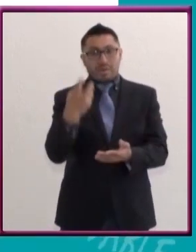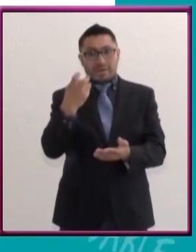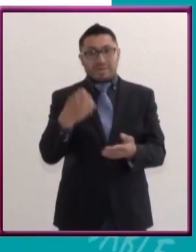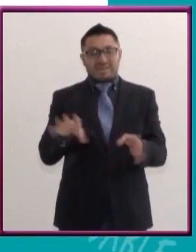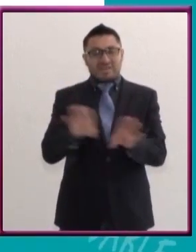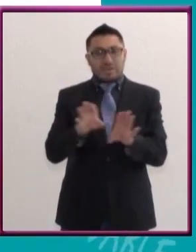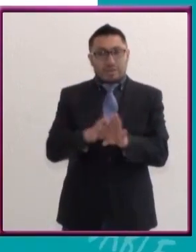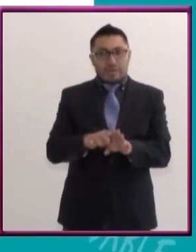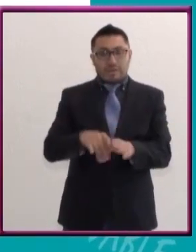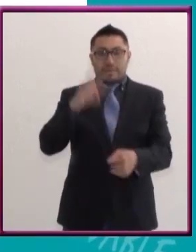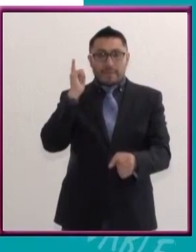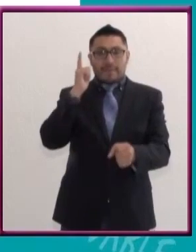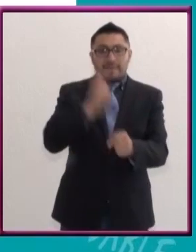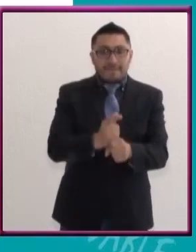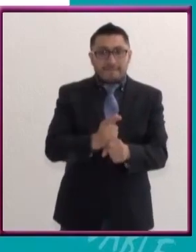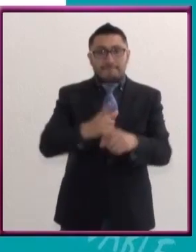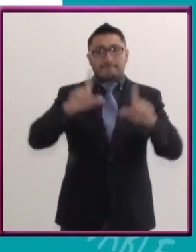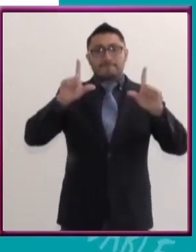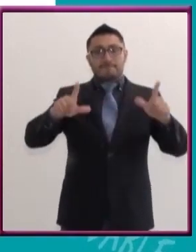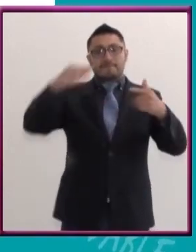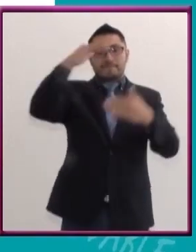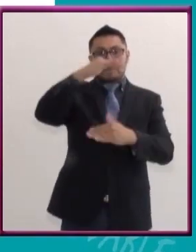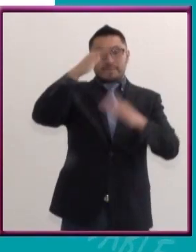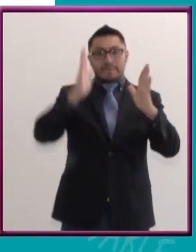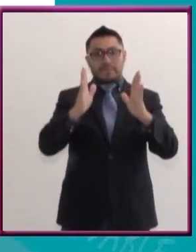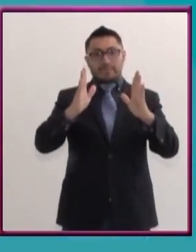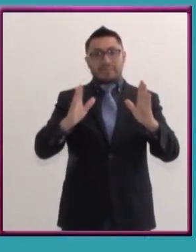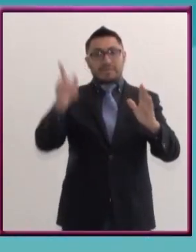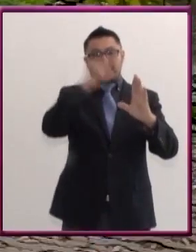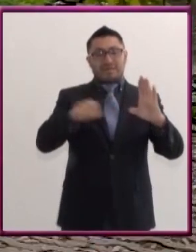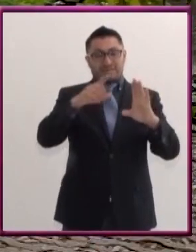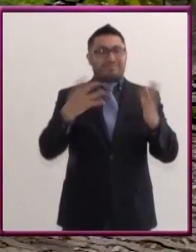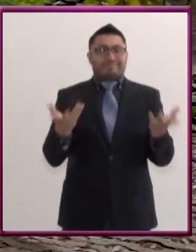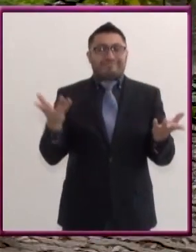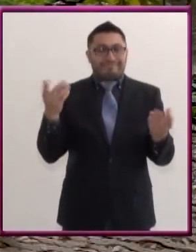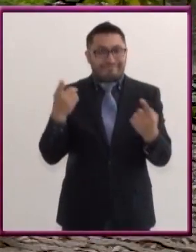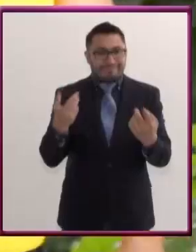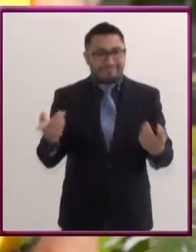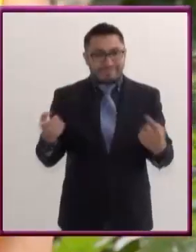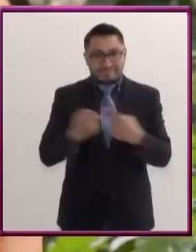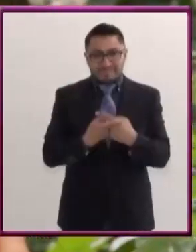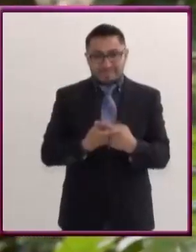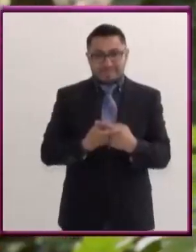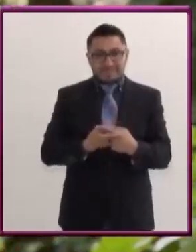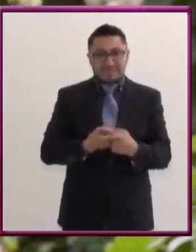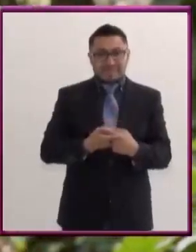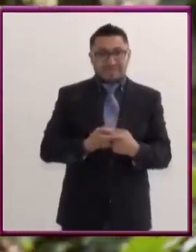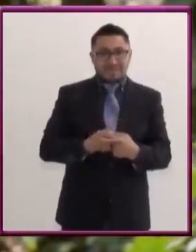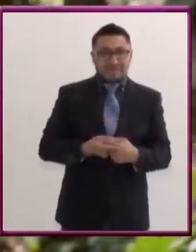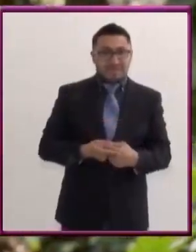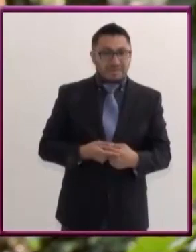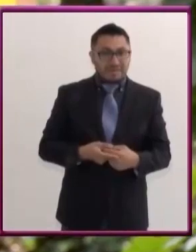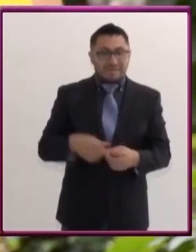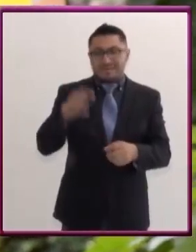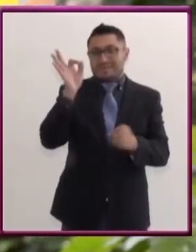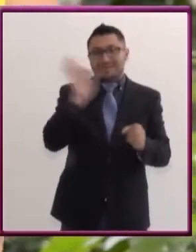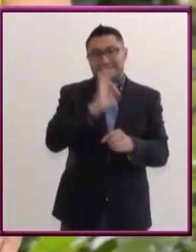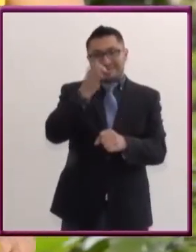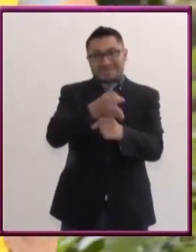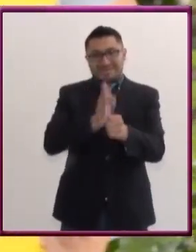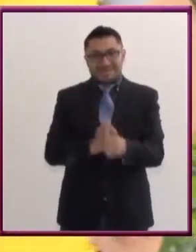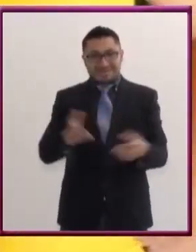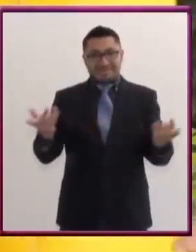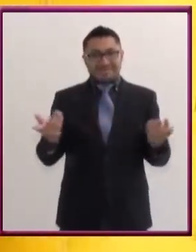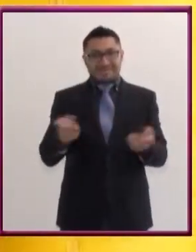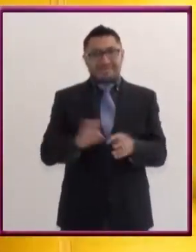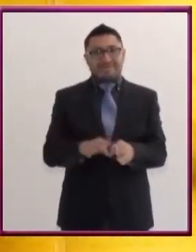eso incluso se encontraría la cuadratura del círculo. ¿Cómo ves? Pero de seguro le pareció súper cómico, ¿no? Pues